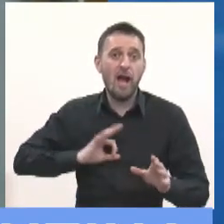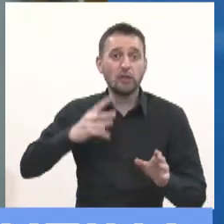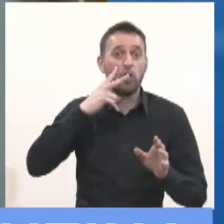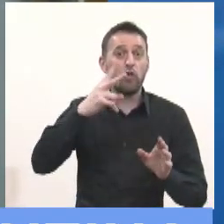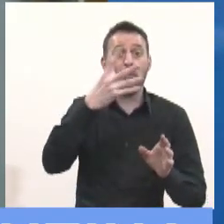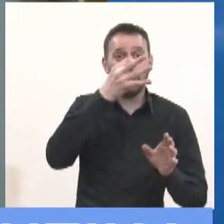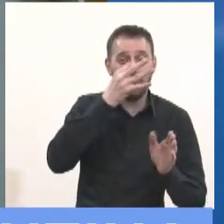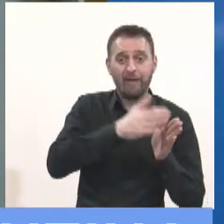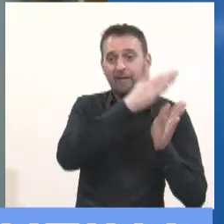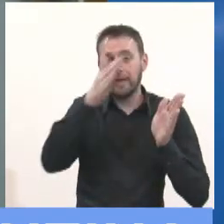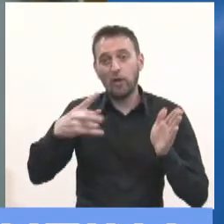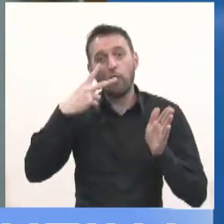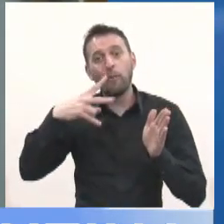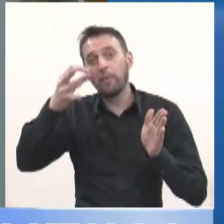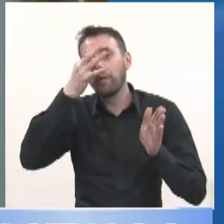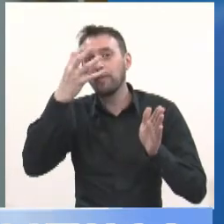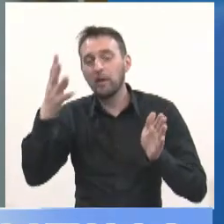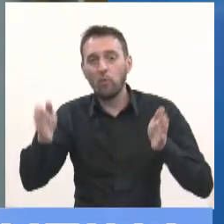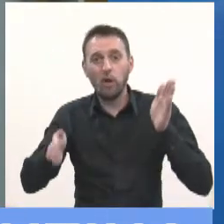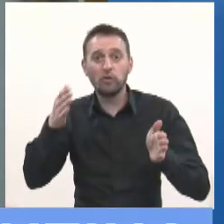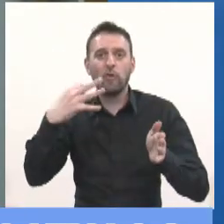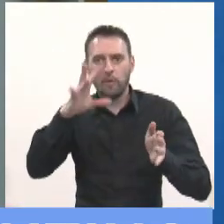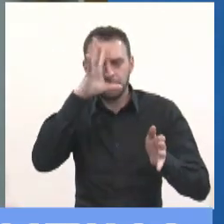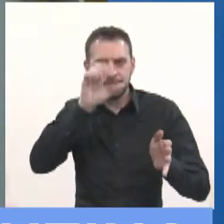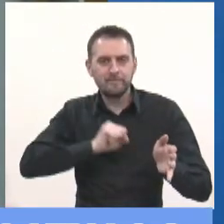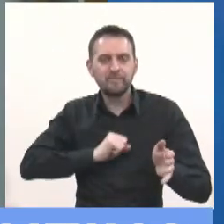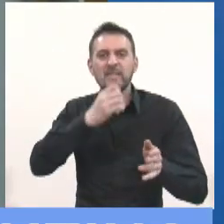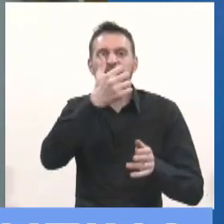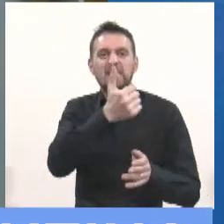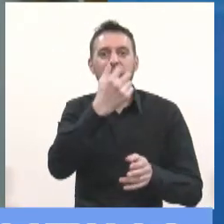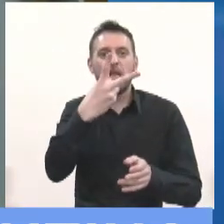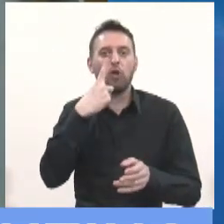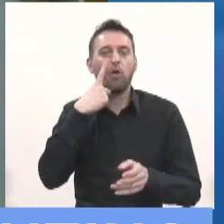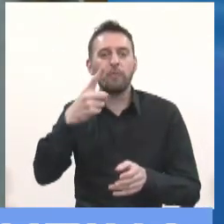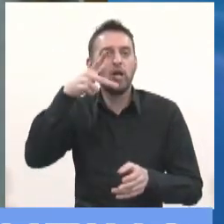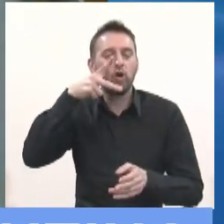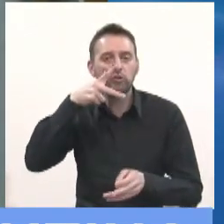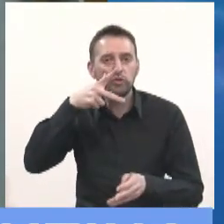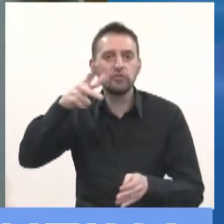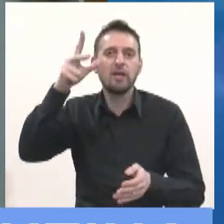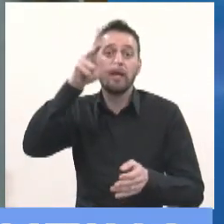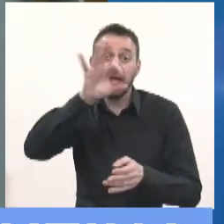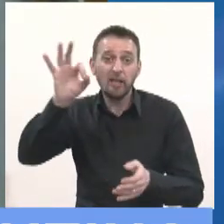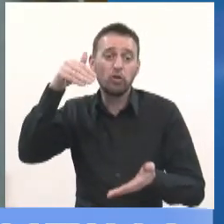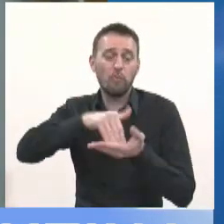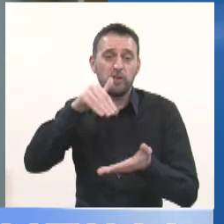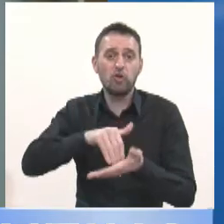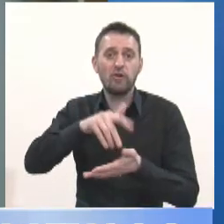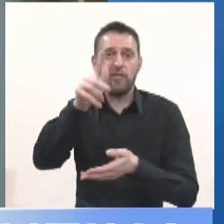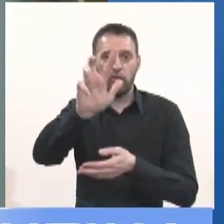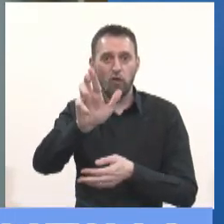2020 y 2024 hubiésemos tenido que hacer frente a 62.800 millones de